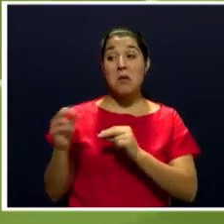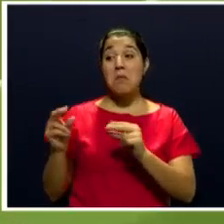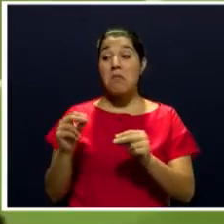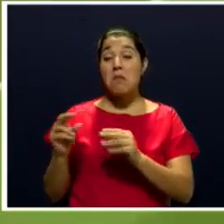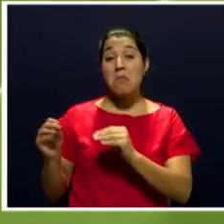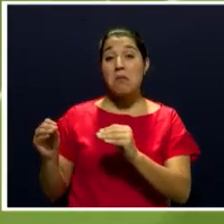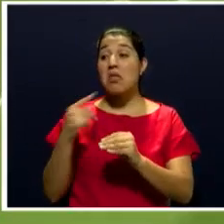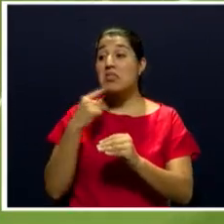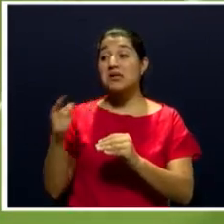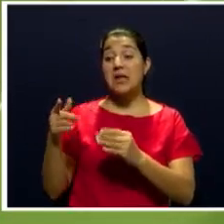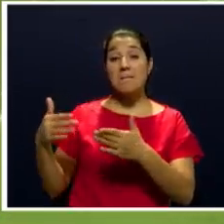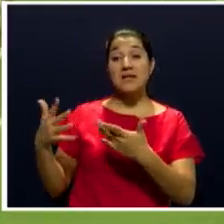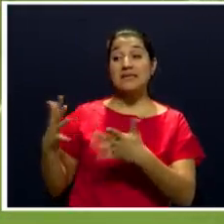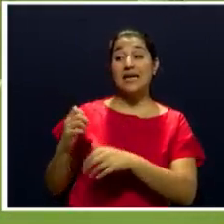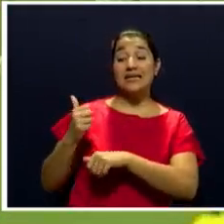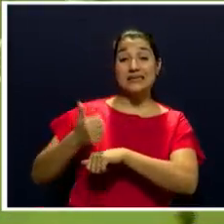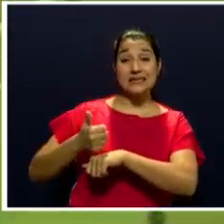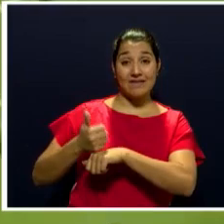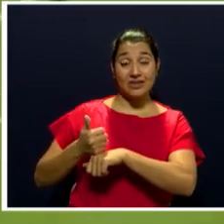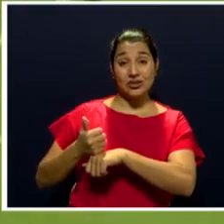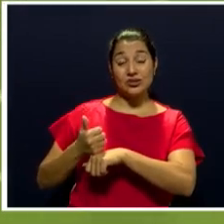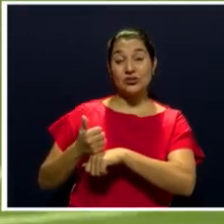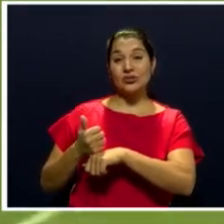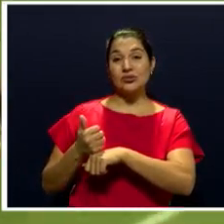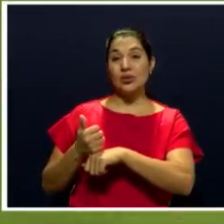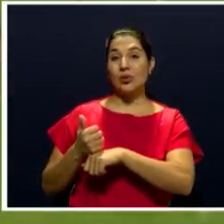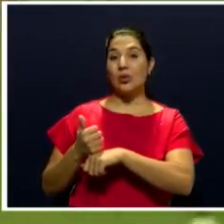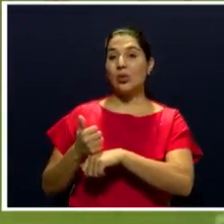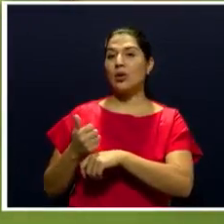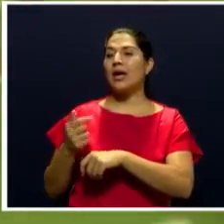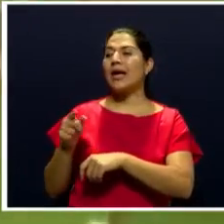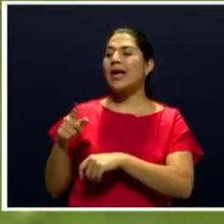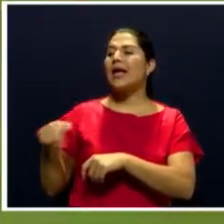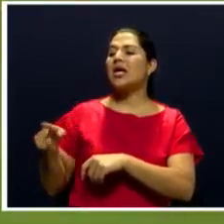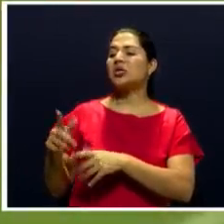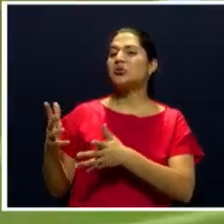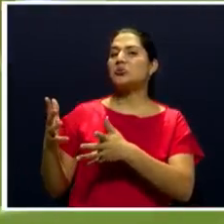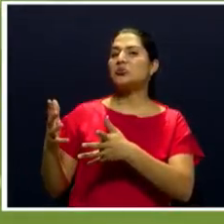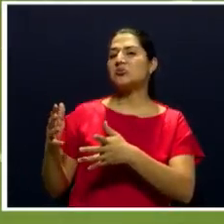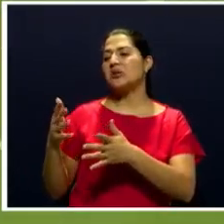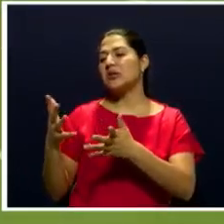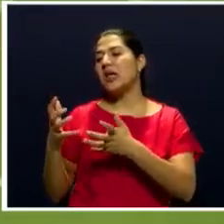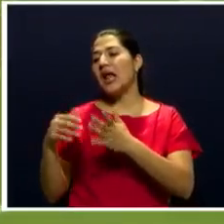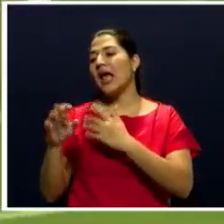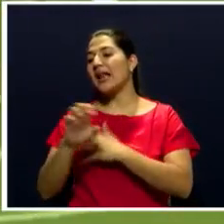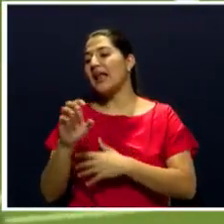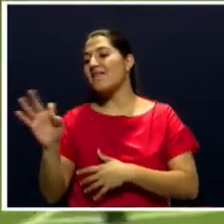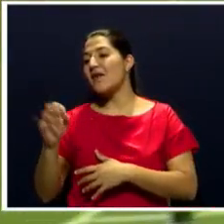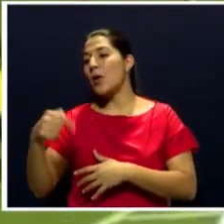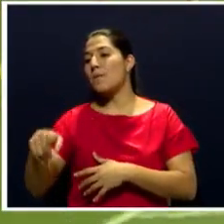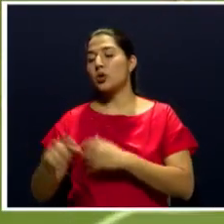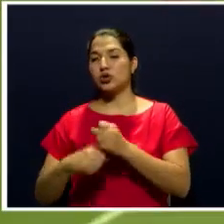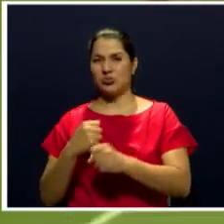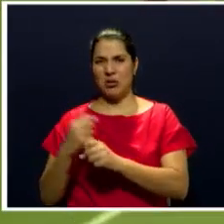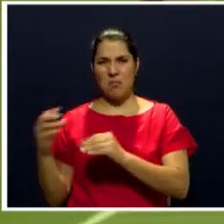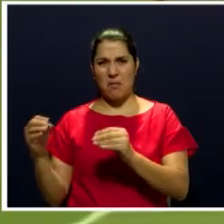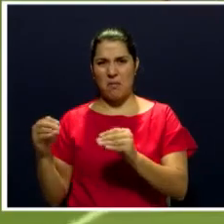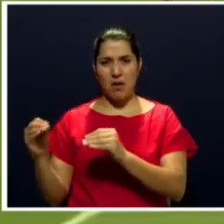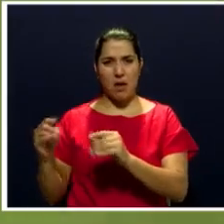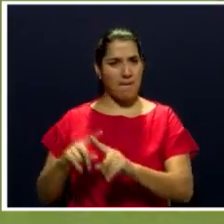Panameña ya había establecido que el ente rector del fútbol mundial estaba dispuesto a colocar la cita entre los meses de enero y febrero del próximo año, esto